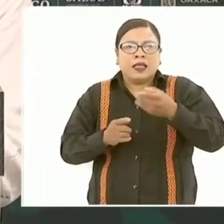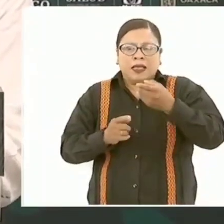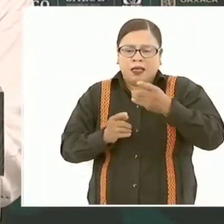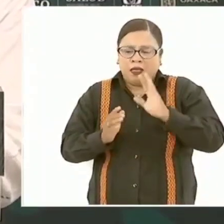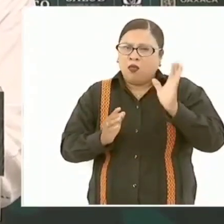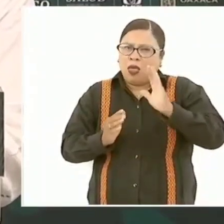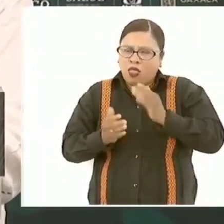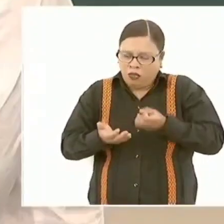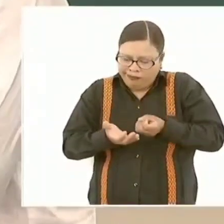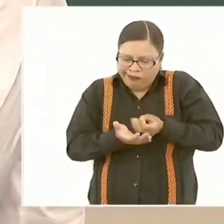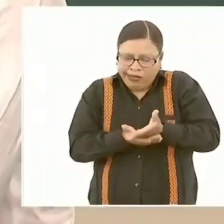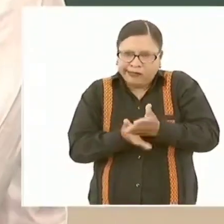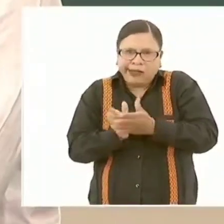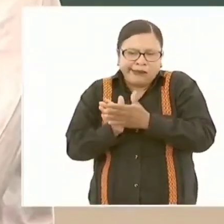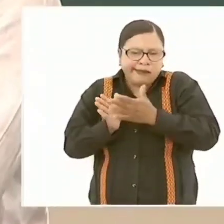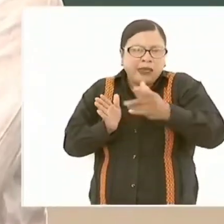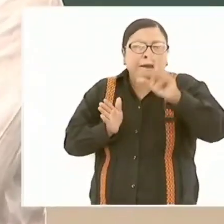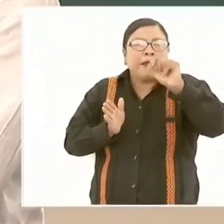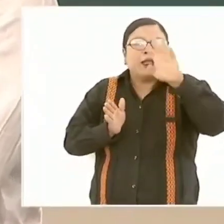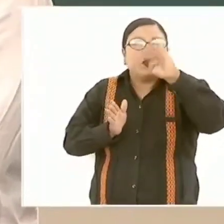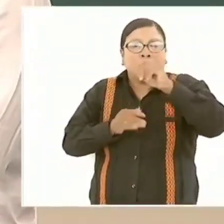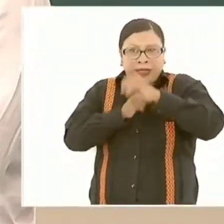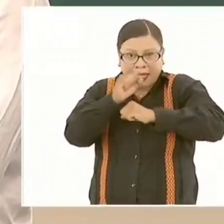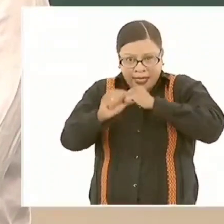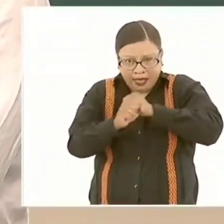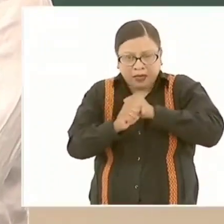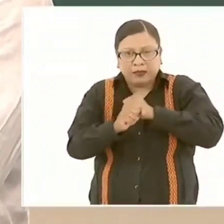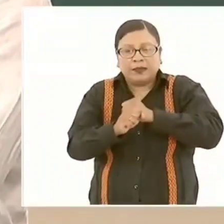años. Pero de